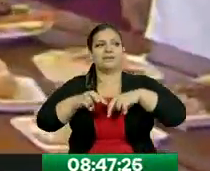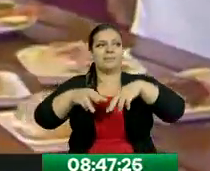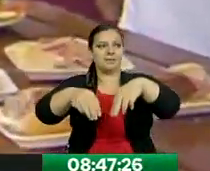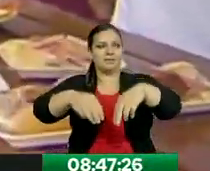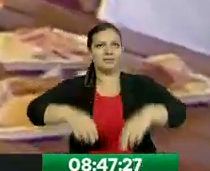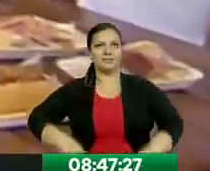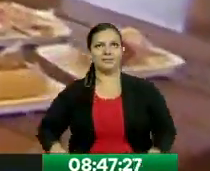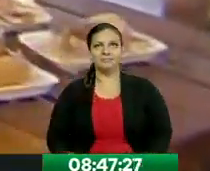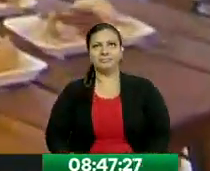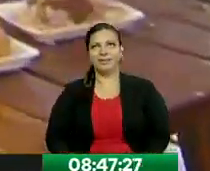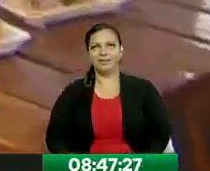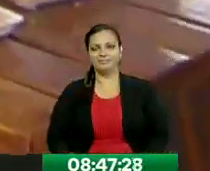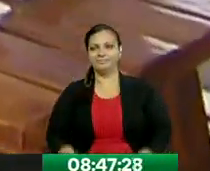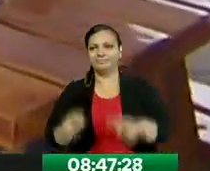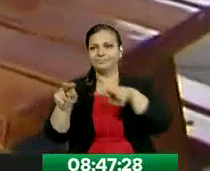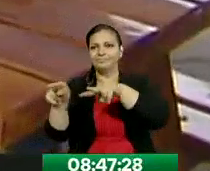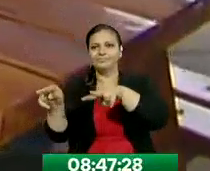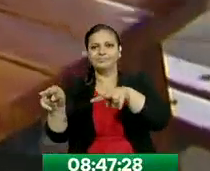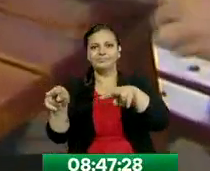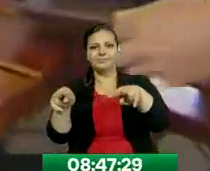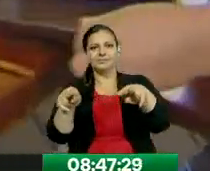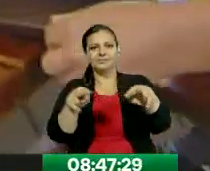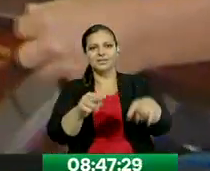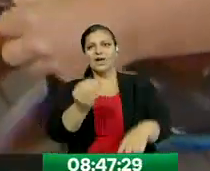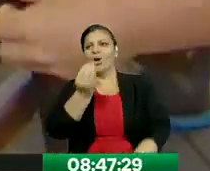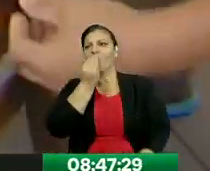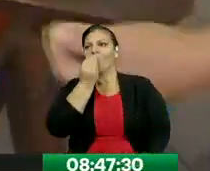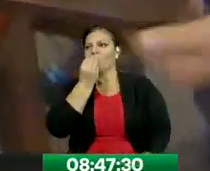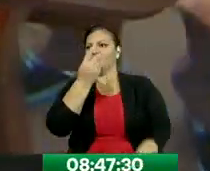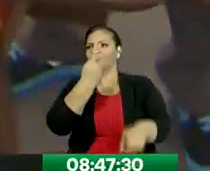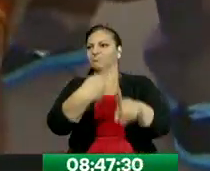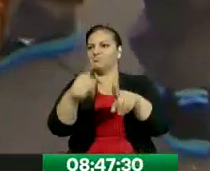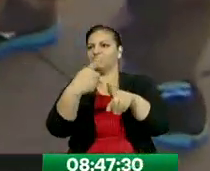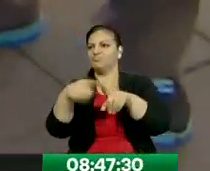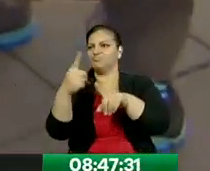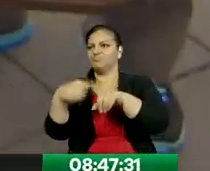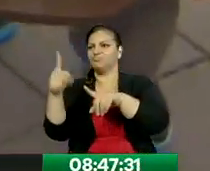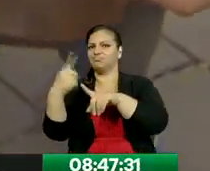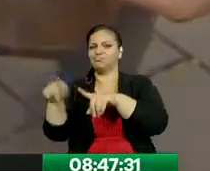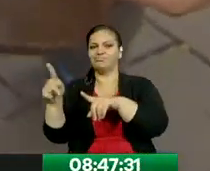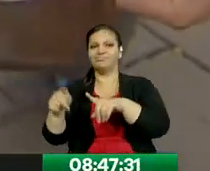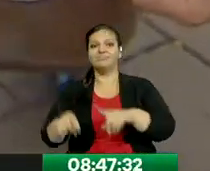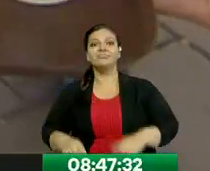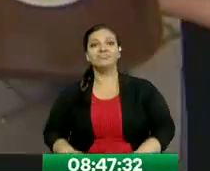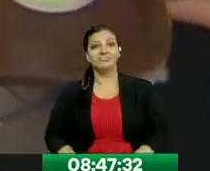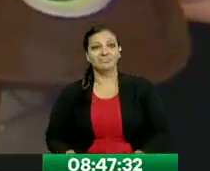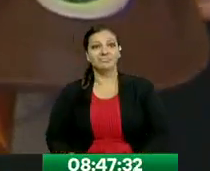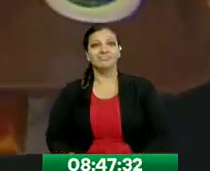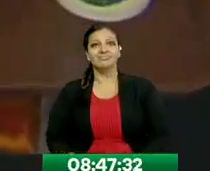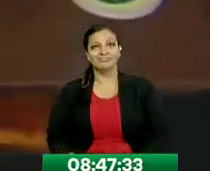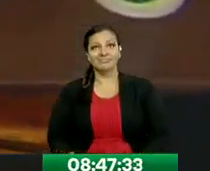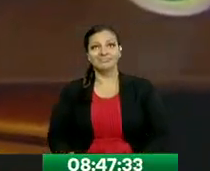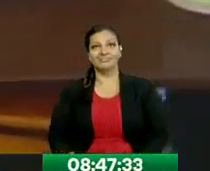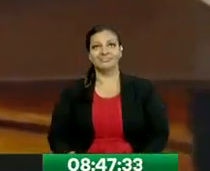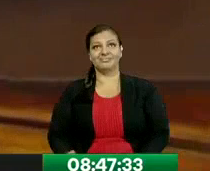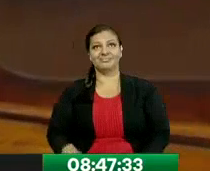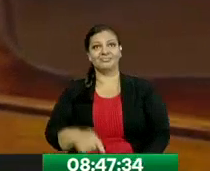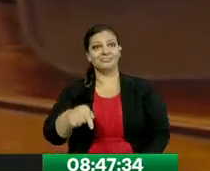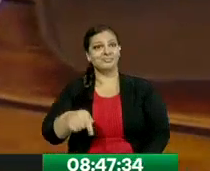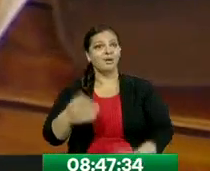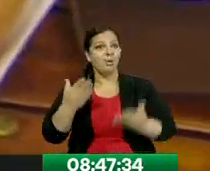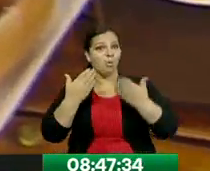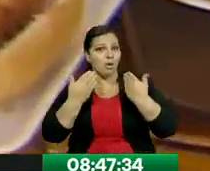mejor. Por supuesto, la gastronomía ecuatoriana, porque estos platos no son solamente de aquí, de